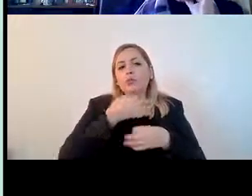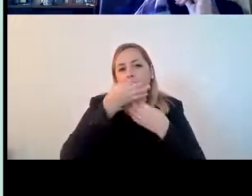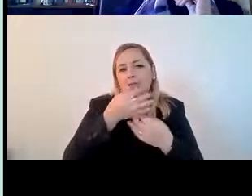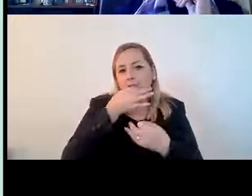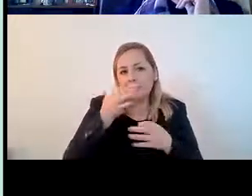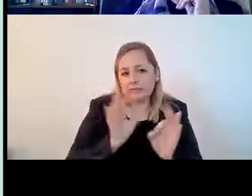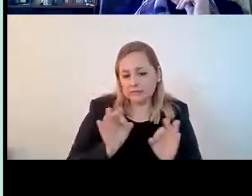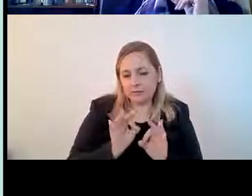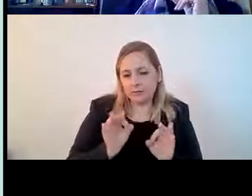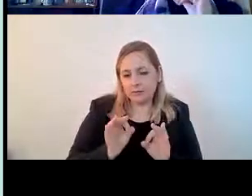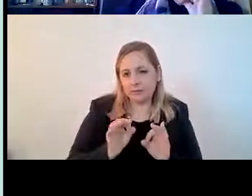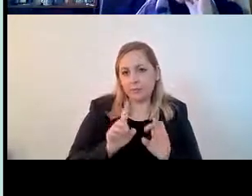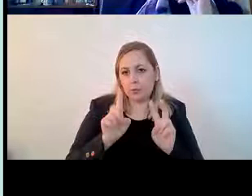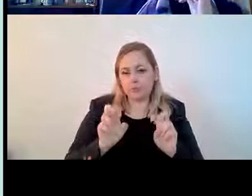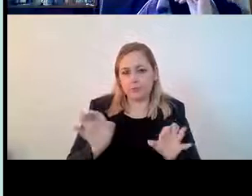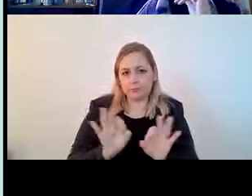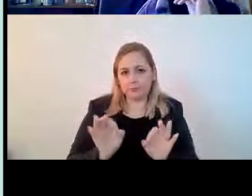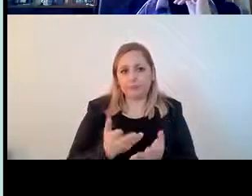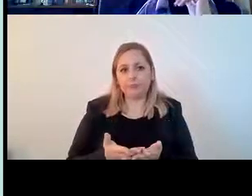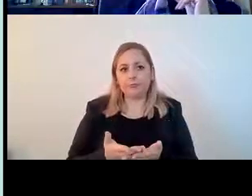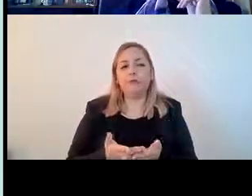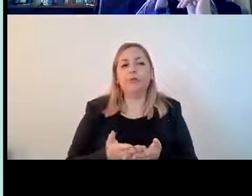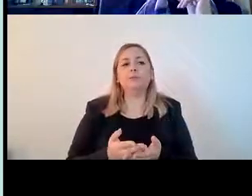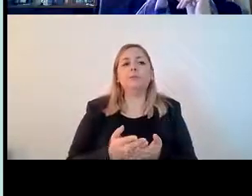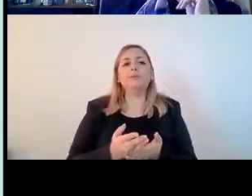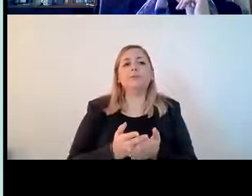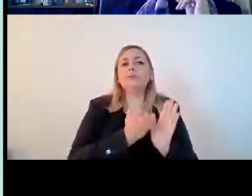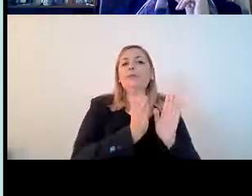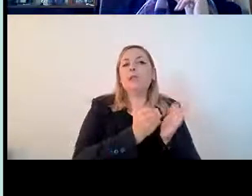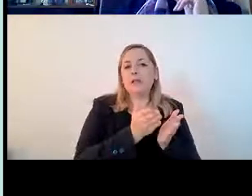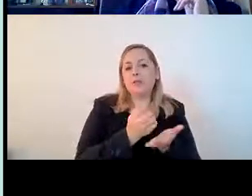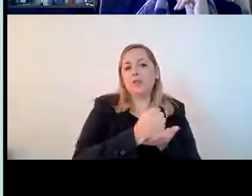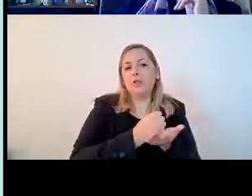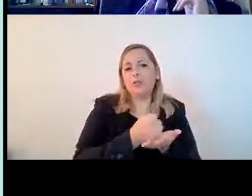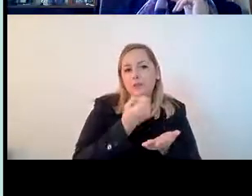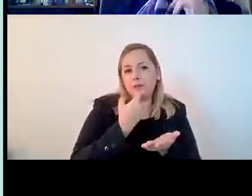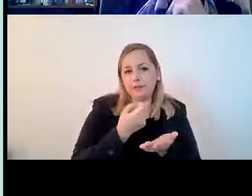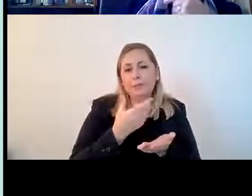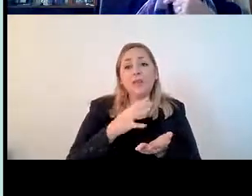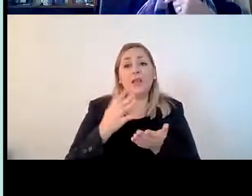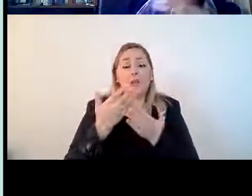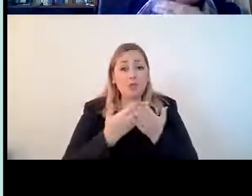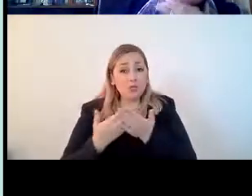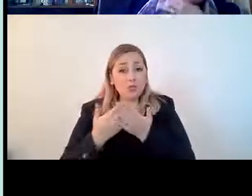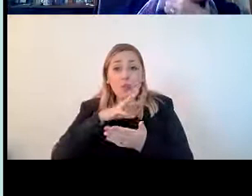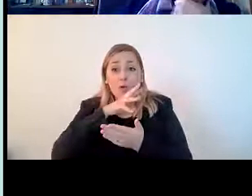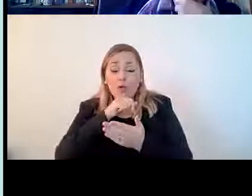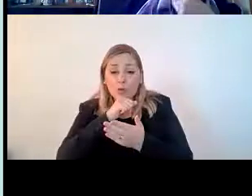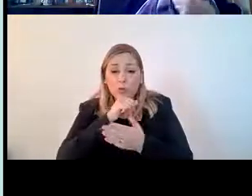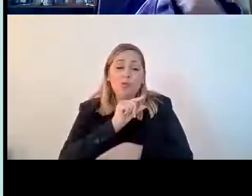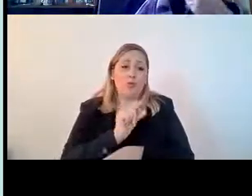respecto al tratamiento farmacológico? Los fármacos, entonces, los estudios con adultos son escasos, no hacían